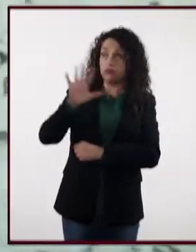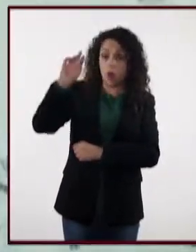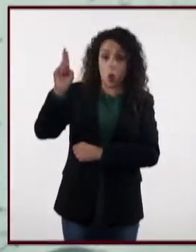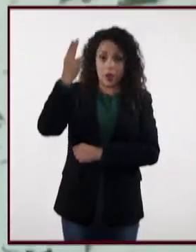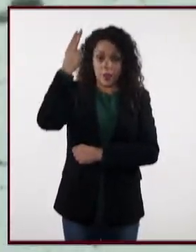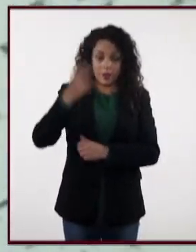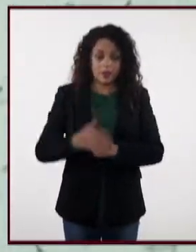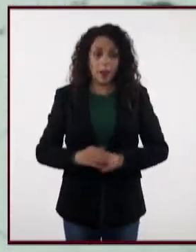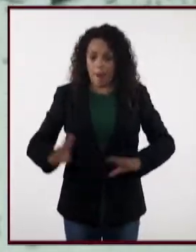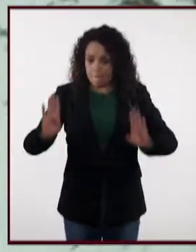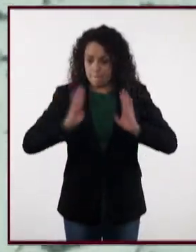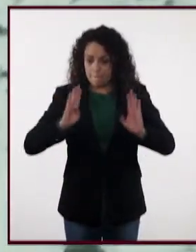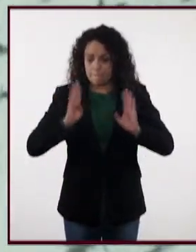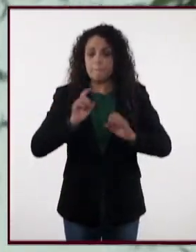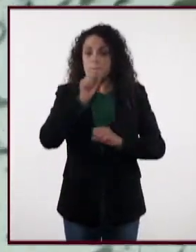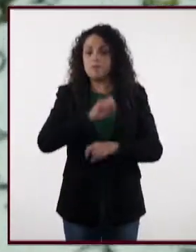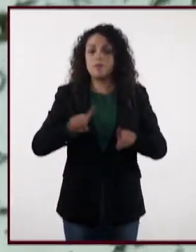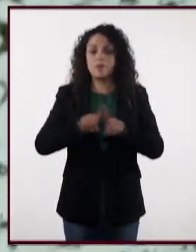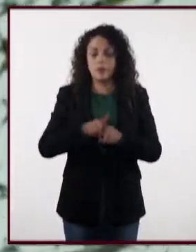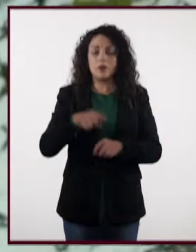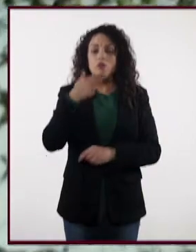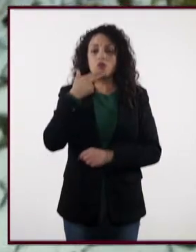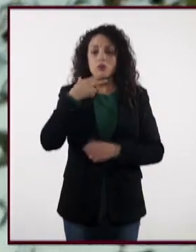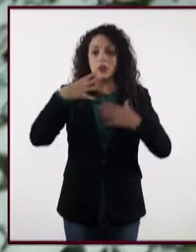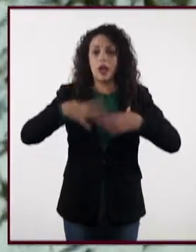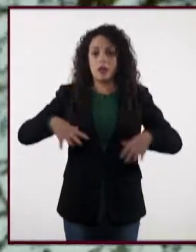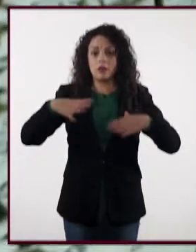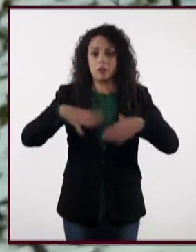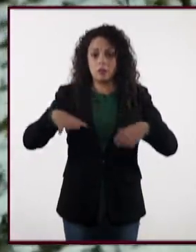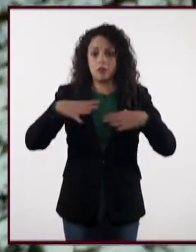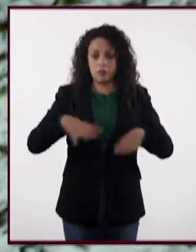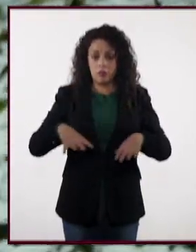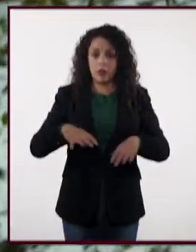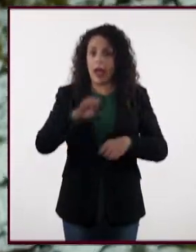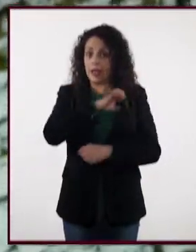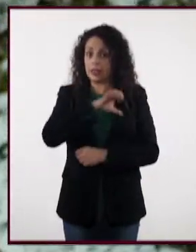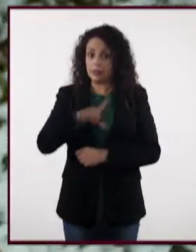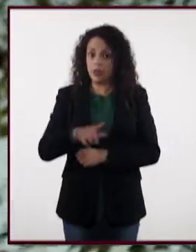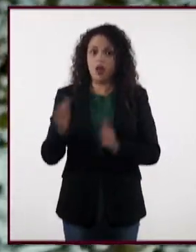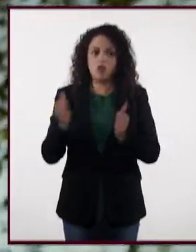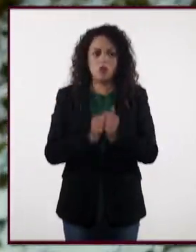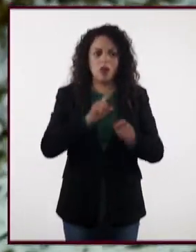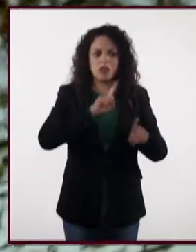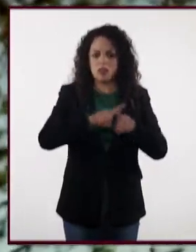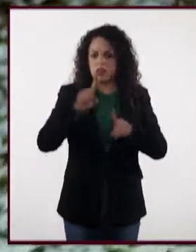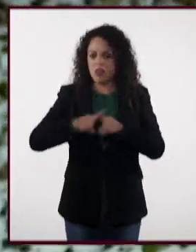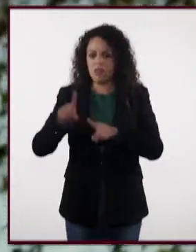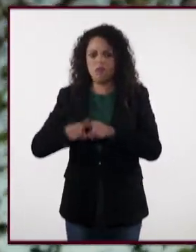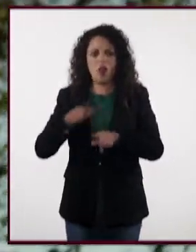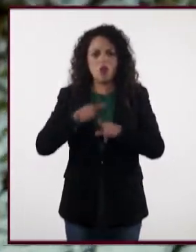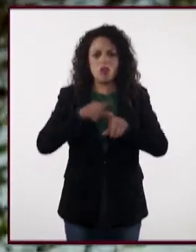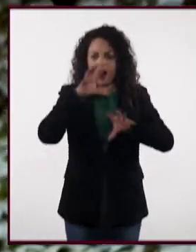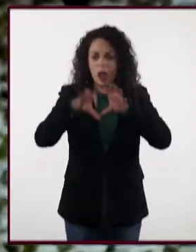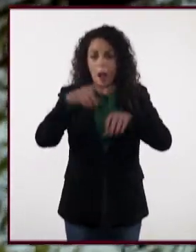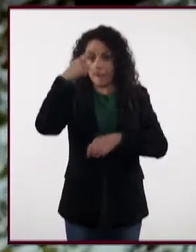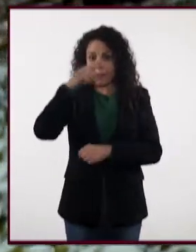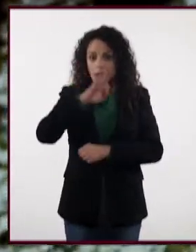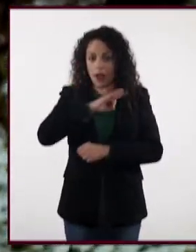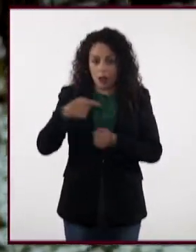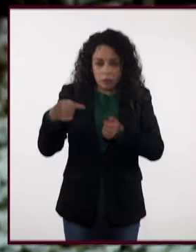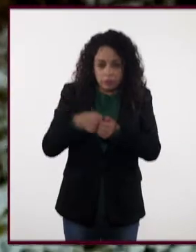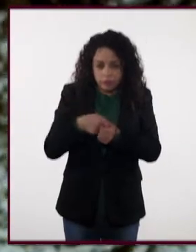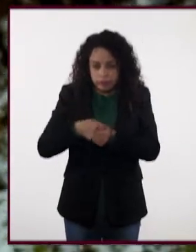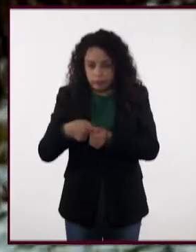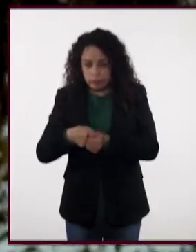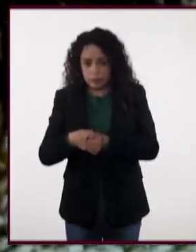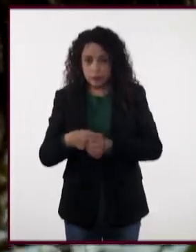usan también textiles especiales camuflados de distintos colores y texturas para ocultarse en distintos escenarios.